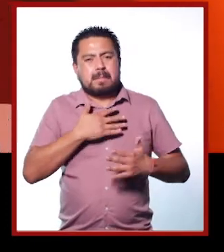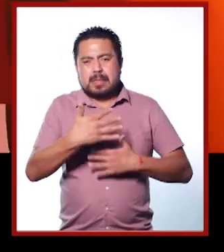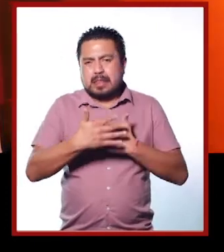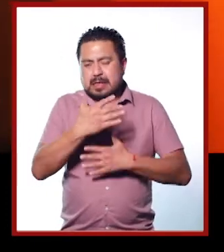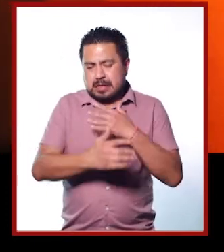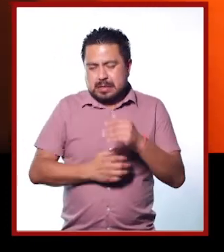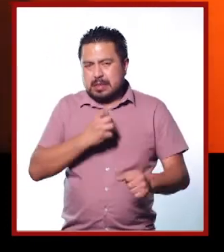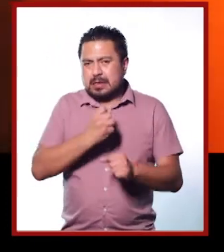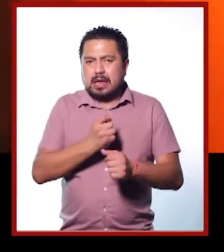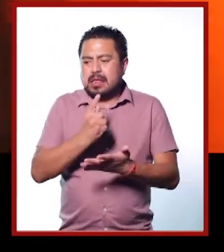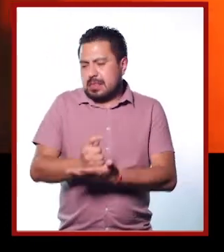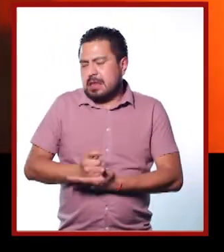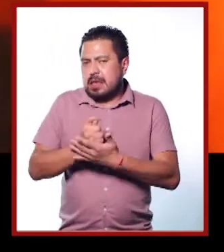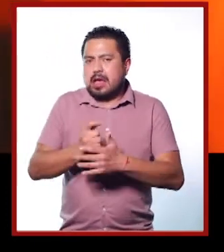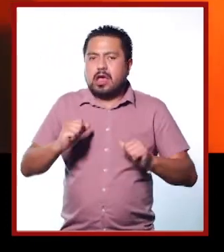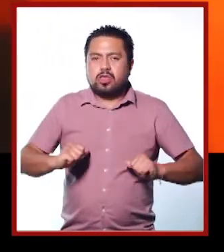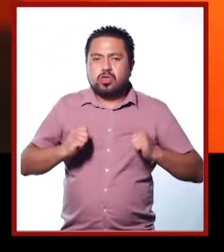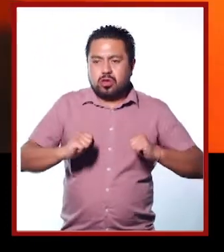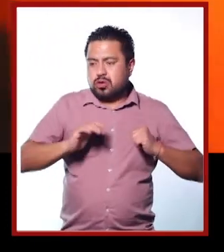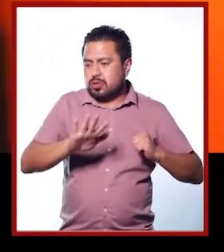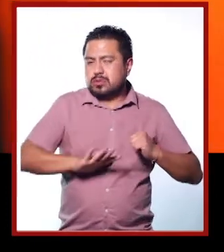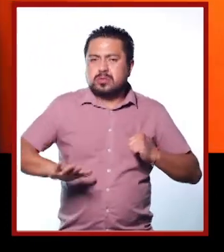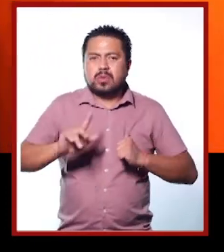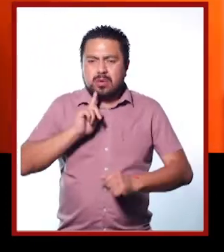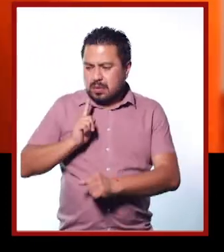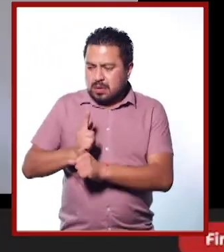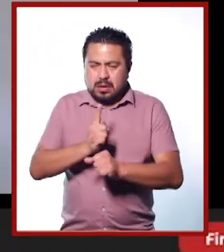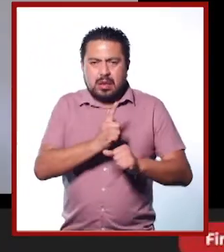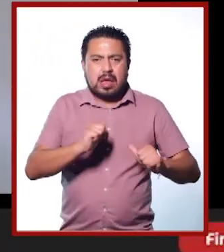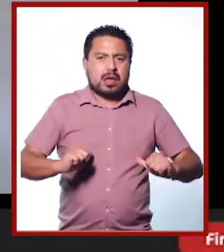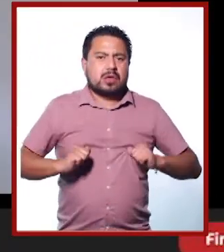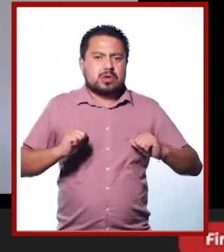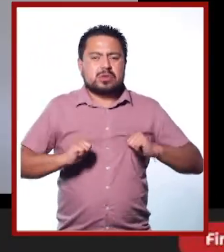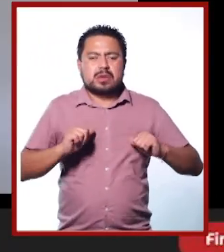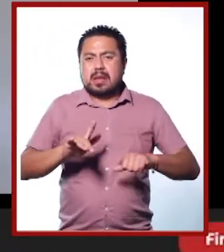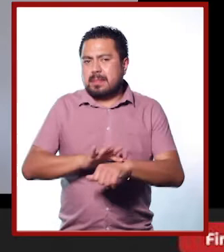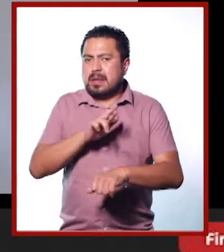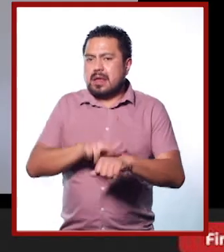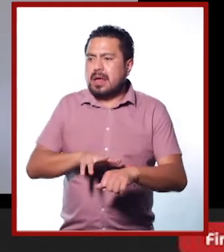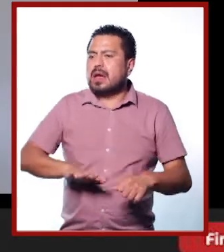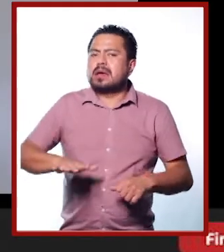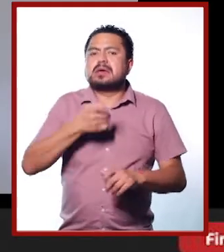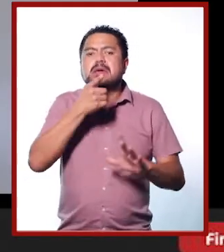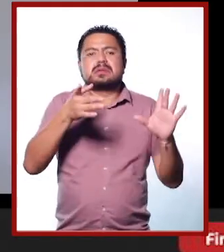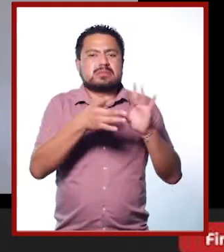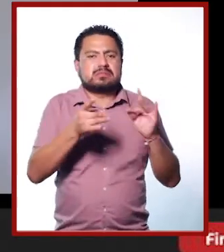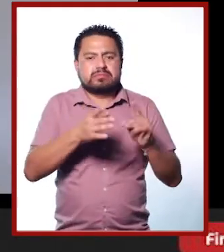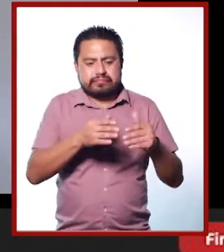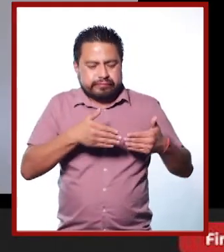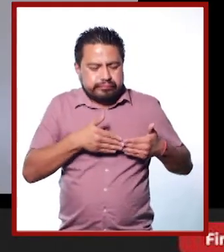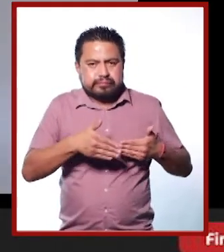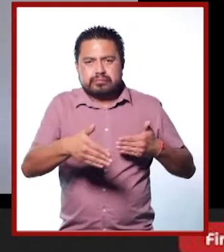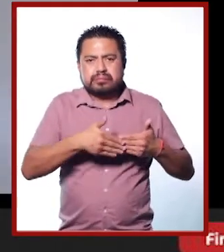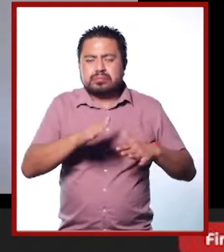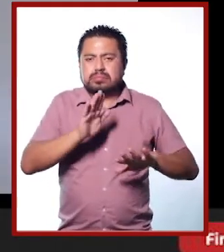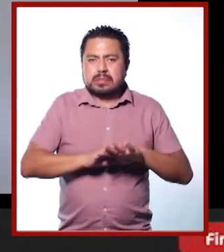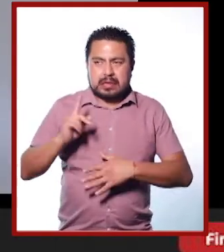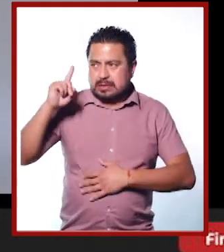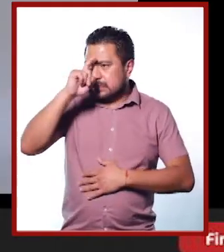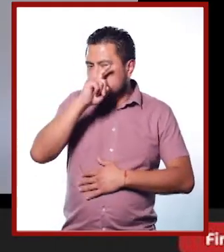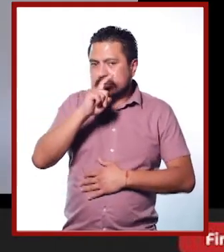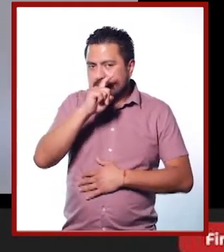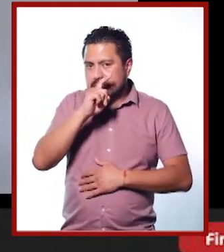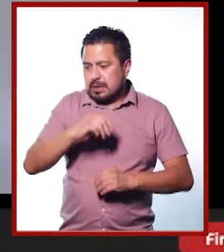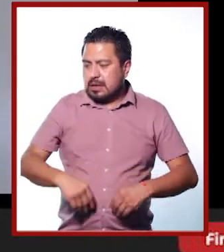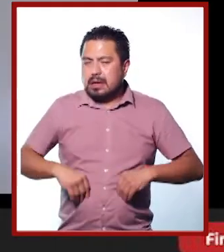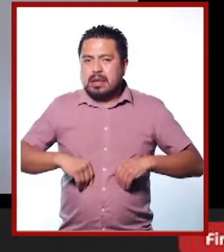bueno, como 15 años dando terapia y adolescentes. Y cuando veo a los adolescentes, la mayoría te dice que el periodo o de los periodos más difíciles